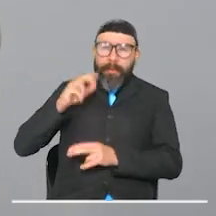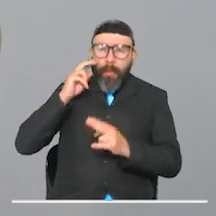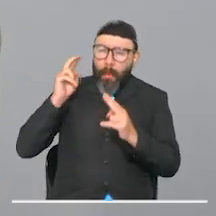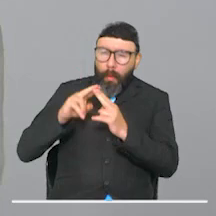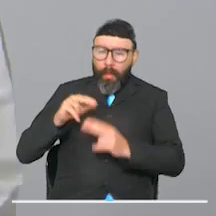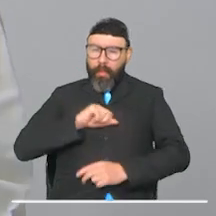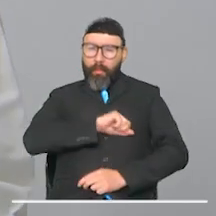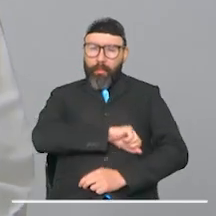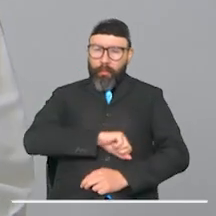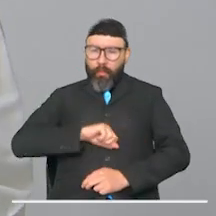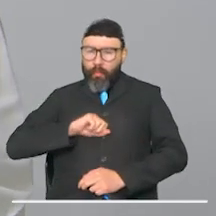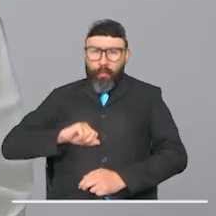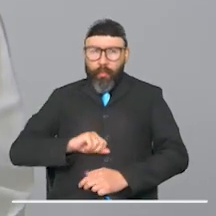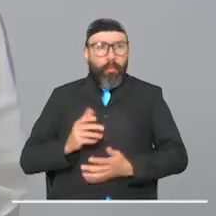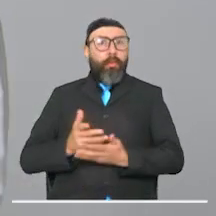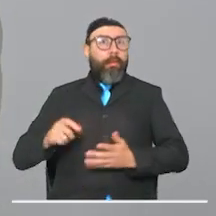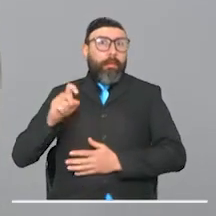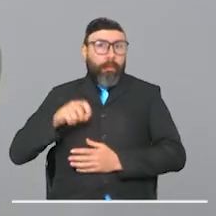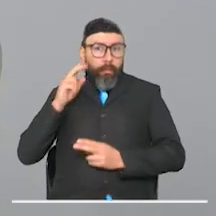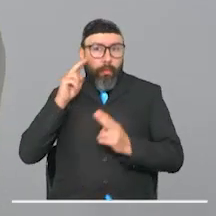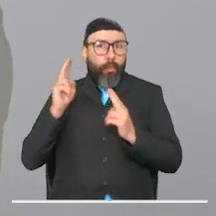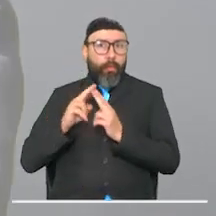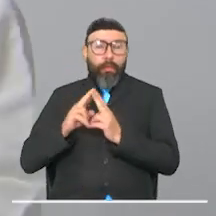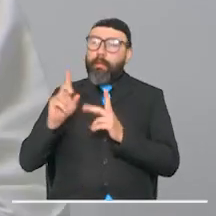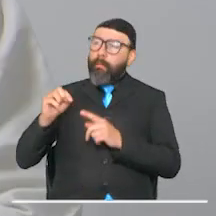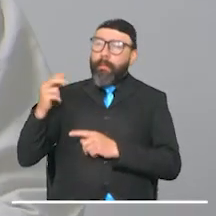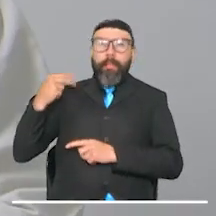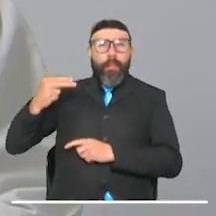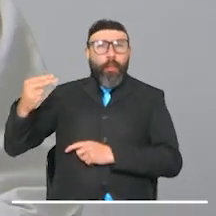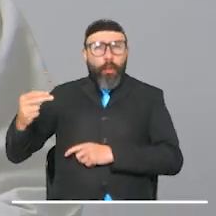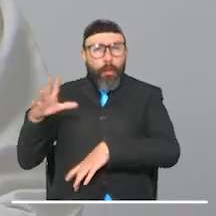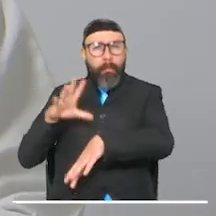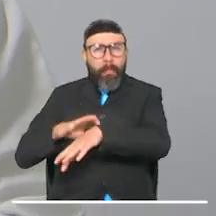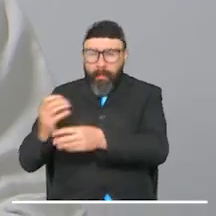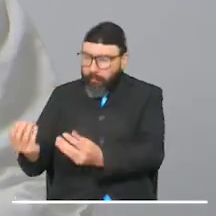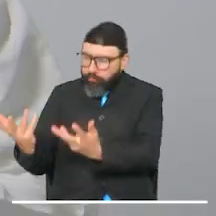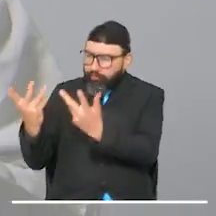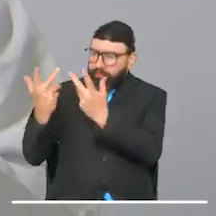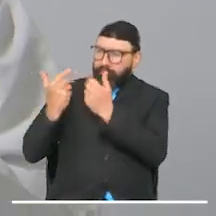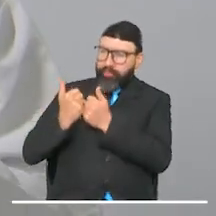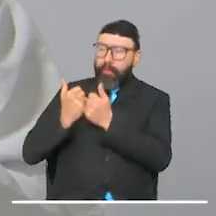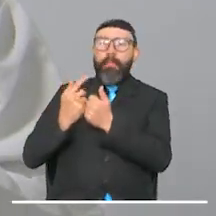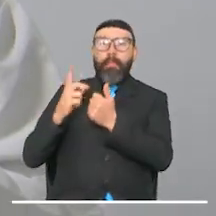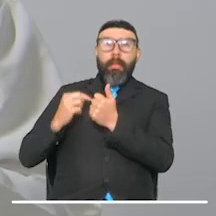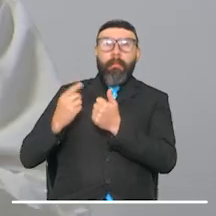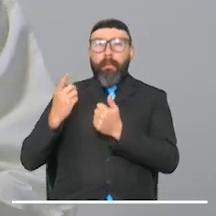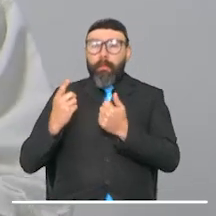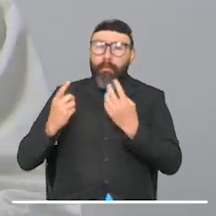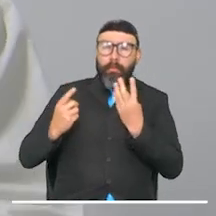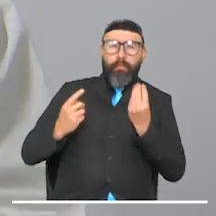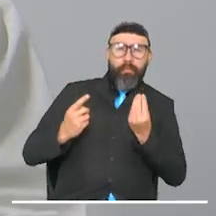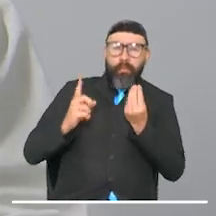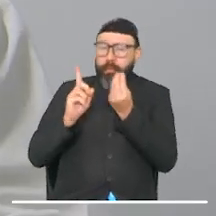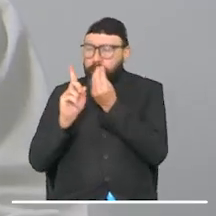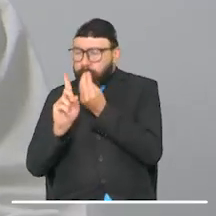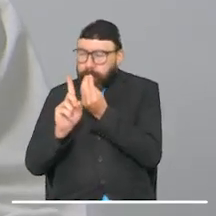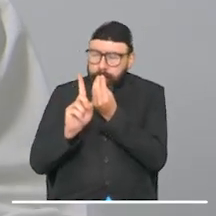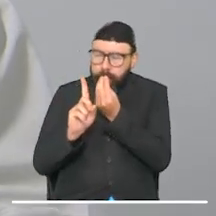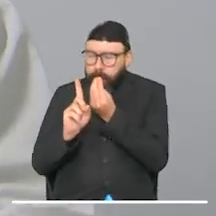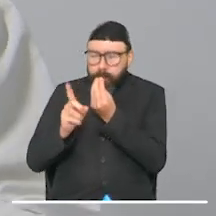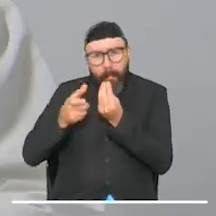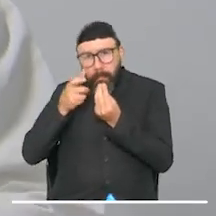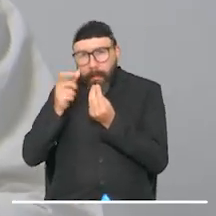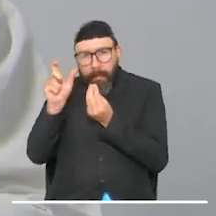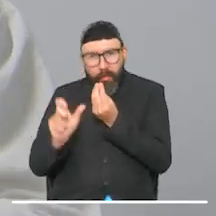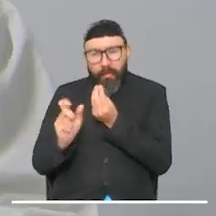y lo que hacemos en el parque de la salud cuatro ojos ven más que dos podría evaluar un paciente en ronda médica